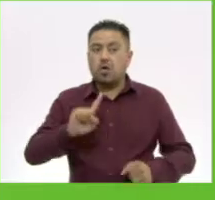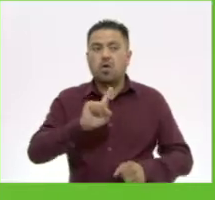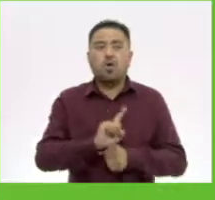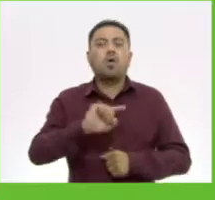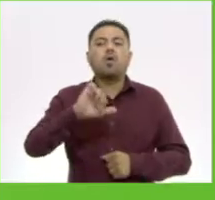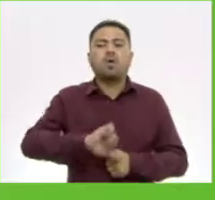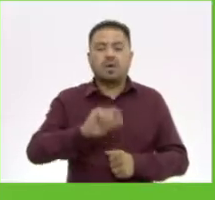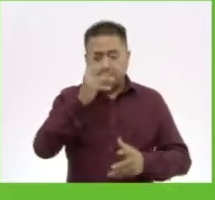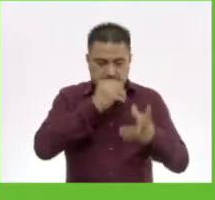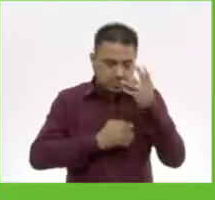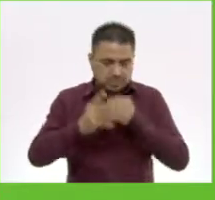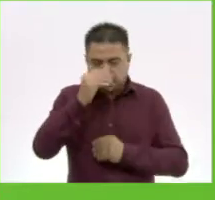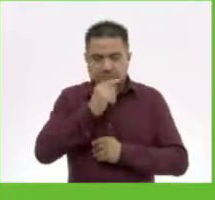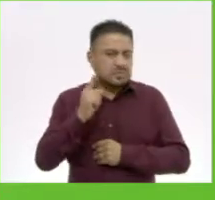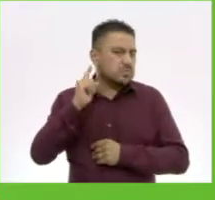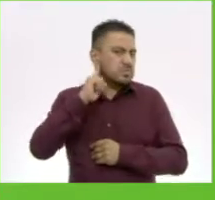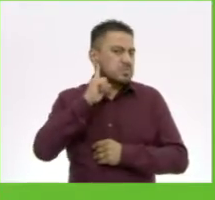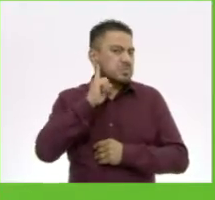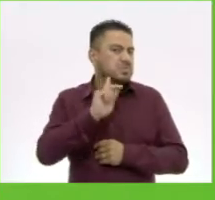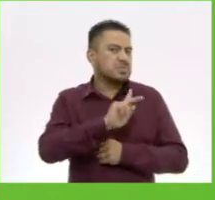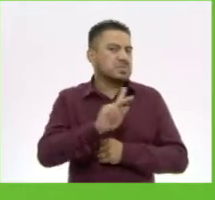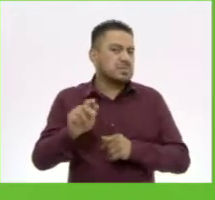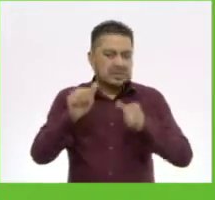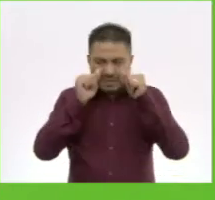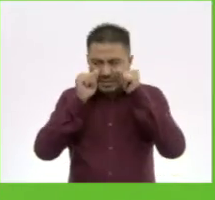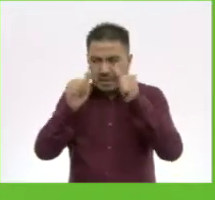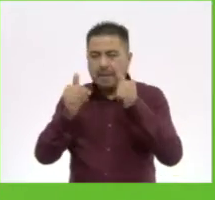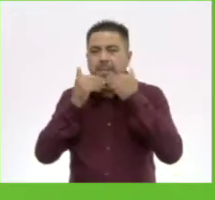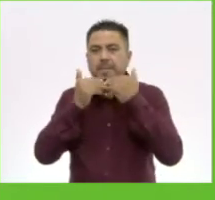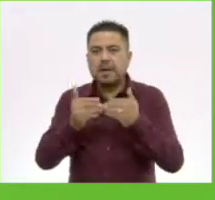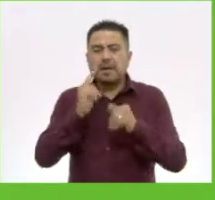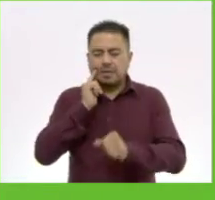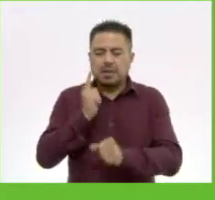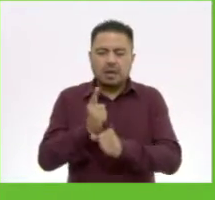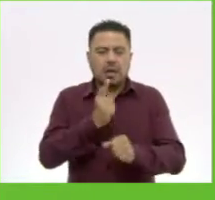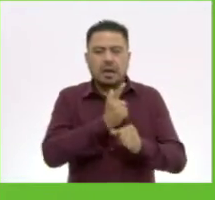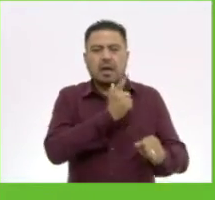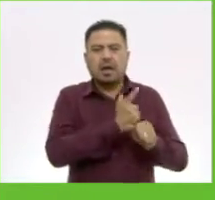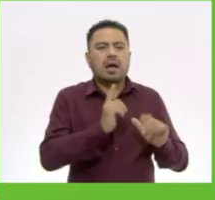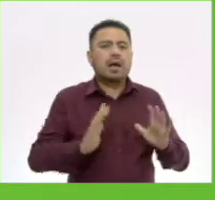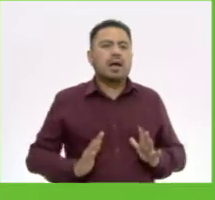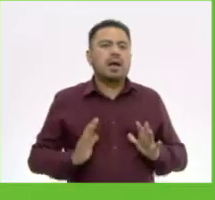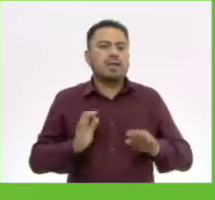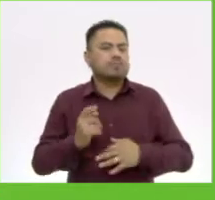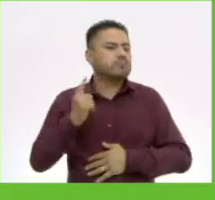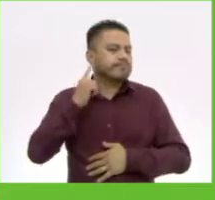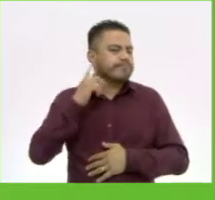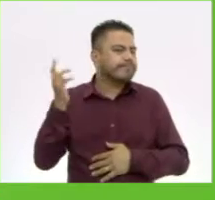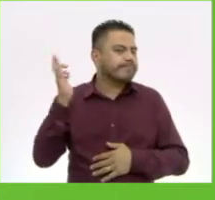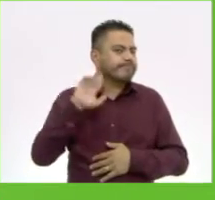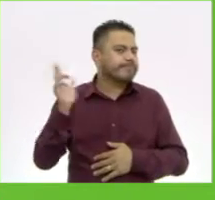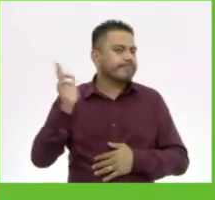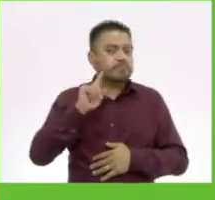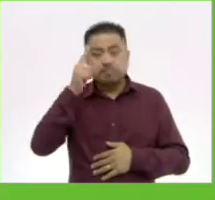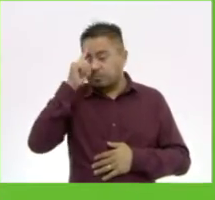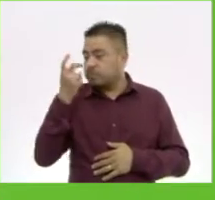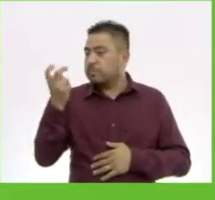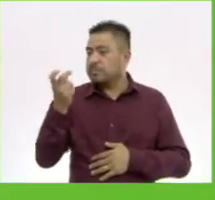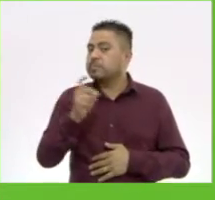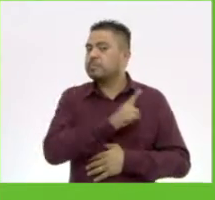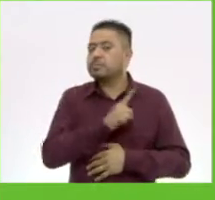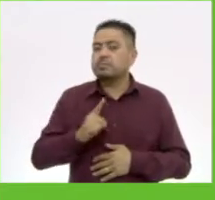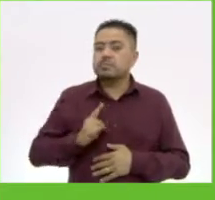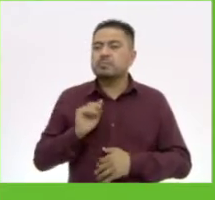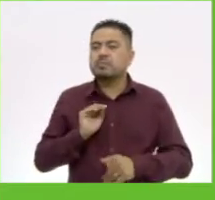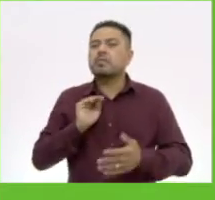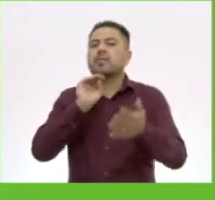vamos a aprender a escuchar atentamente identificando fuentes sonoras y para eso tendremos que